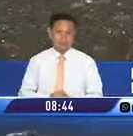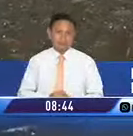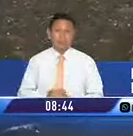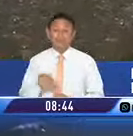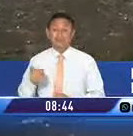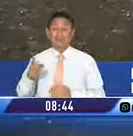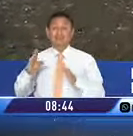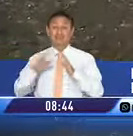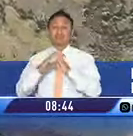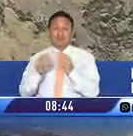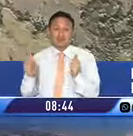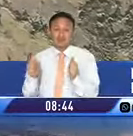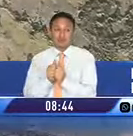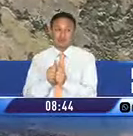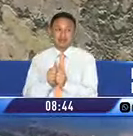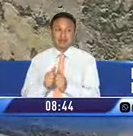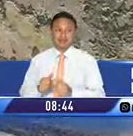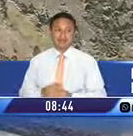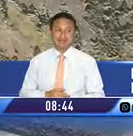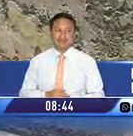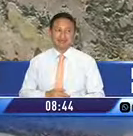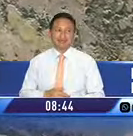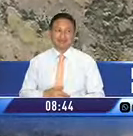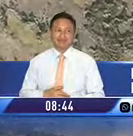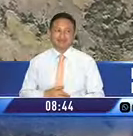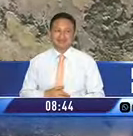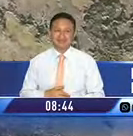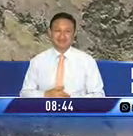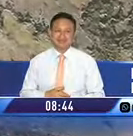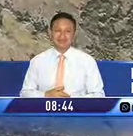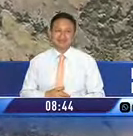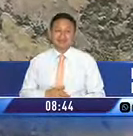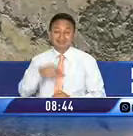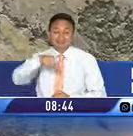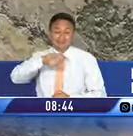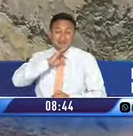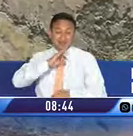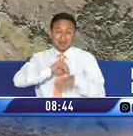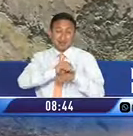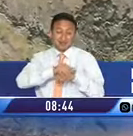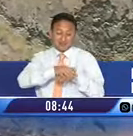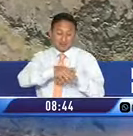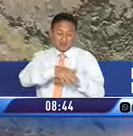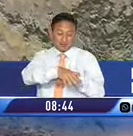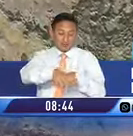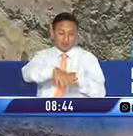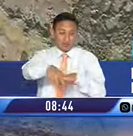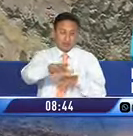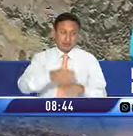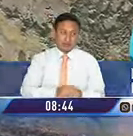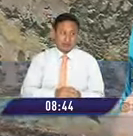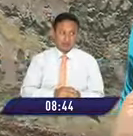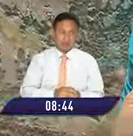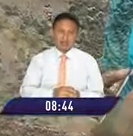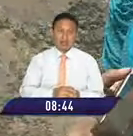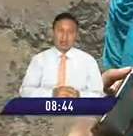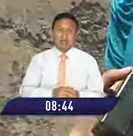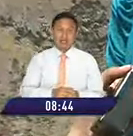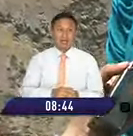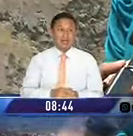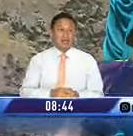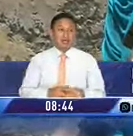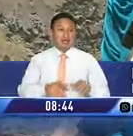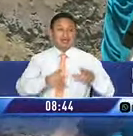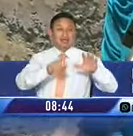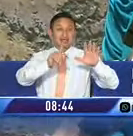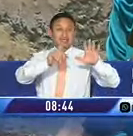viviendas aledañas. Es un problema esta fuga de agua porque se está desperdiciando el líquido vital y ya es más de unos 6 meses. Estamos nosotros